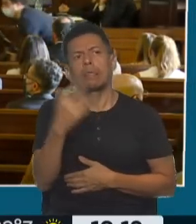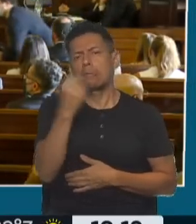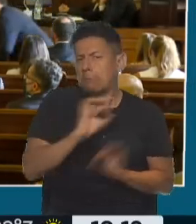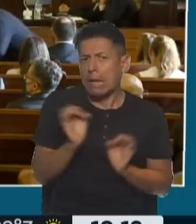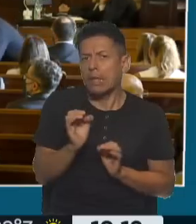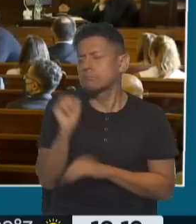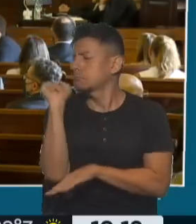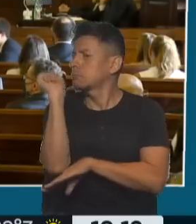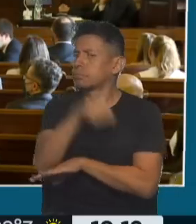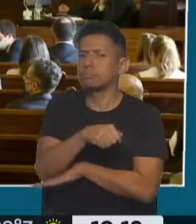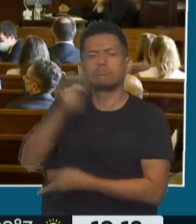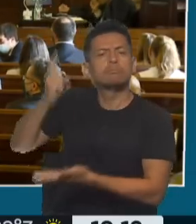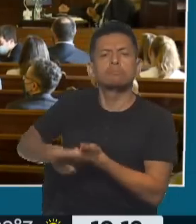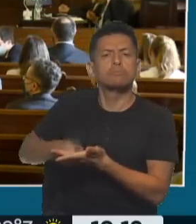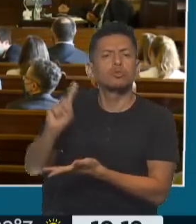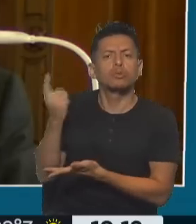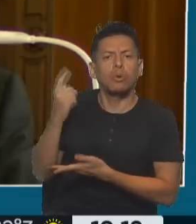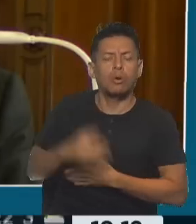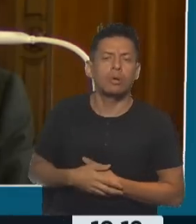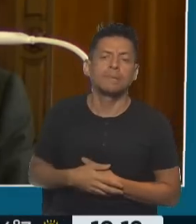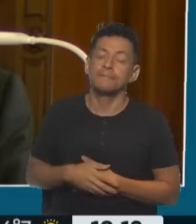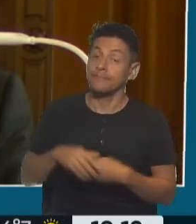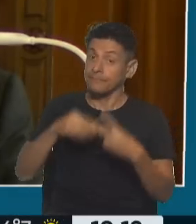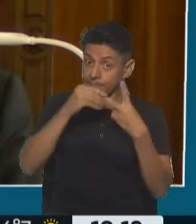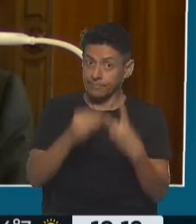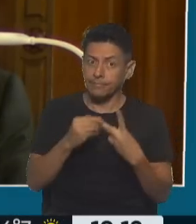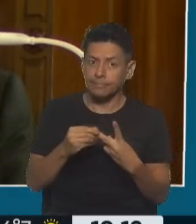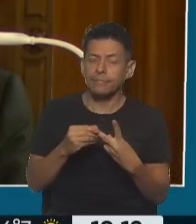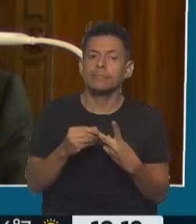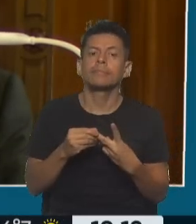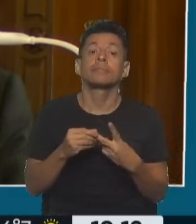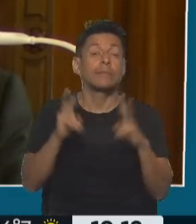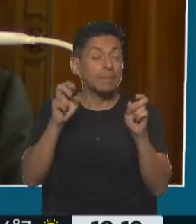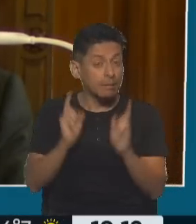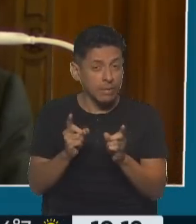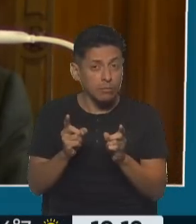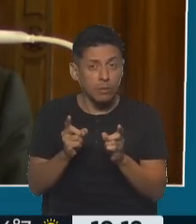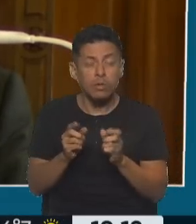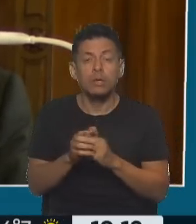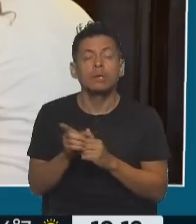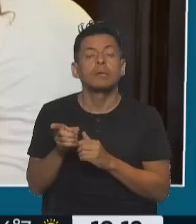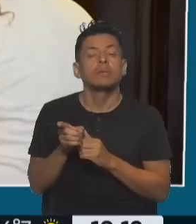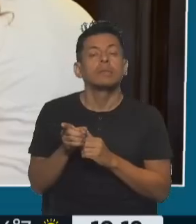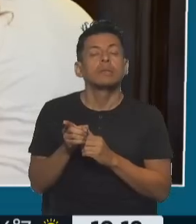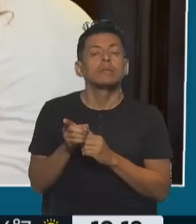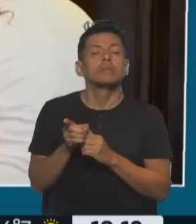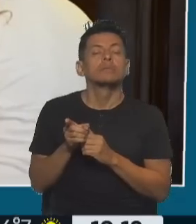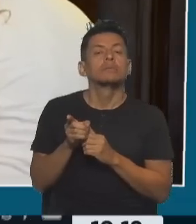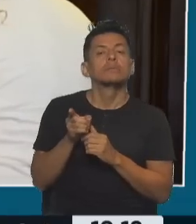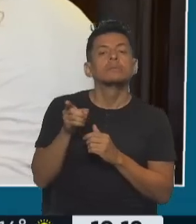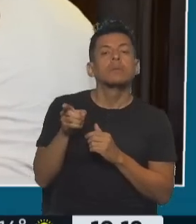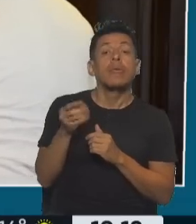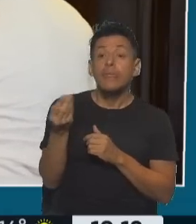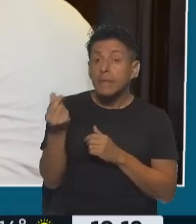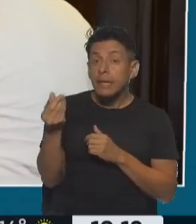ese es el primer hecho. El segundo hecho en este mismo tema es, ha dispuesto de